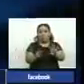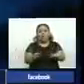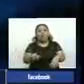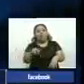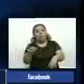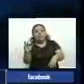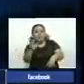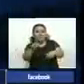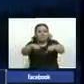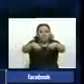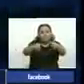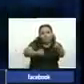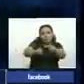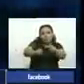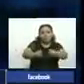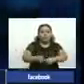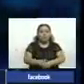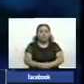la tripulación.